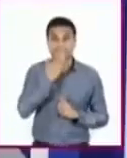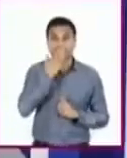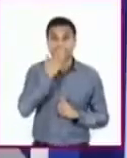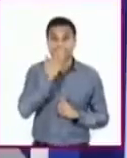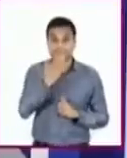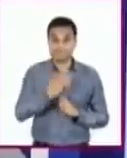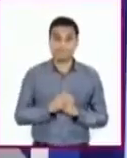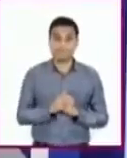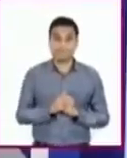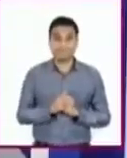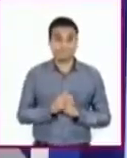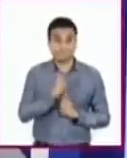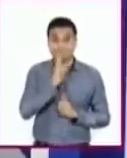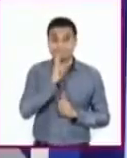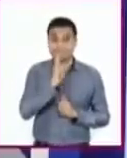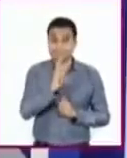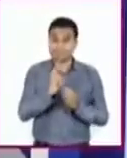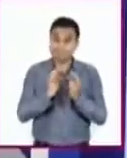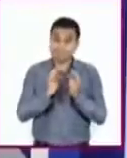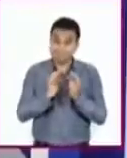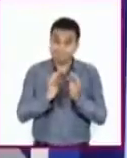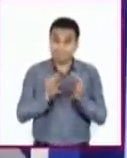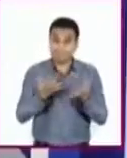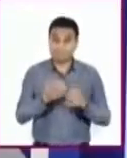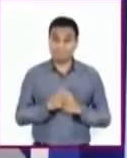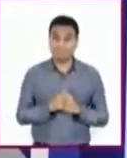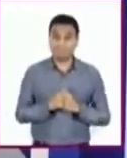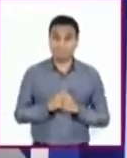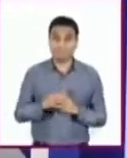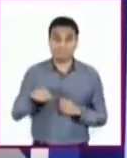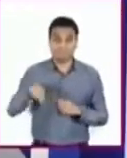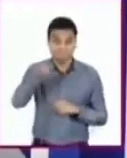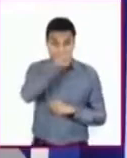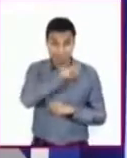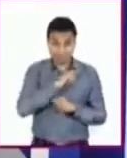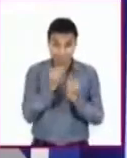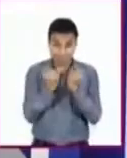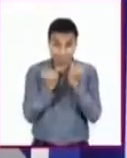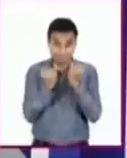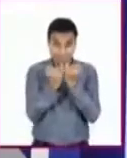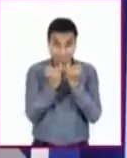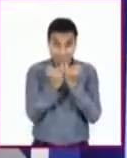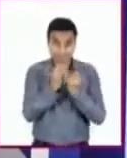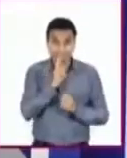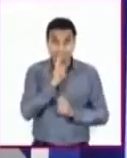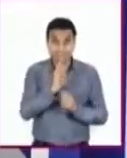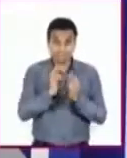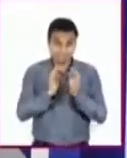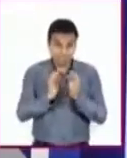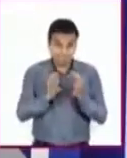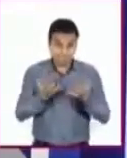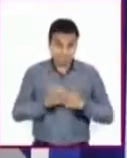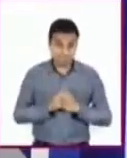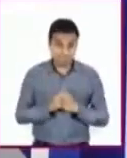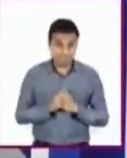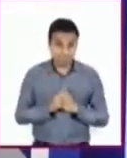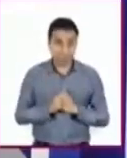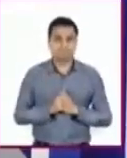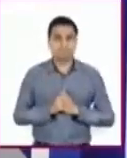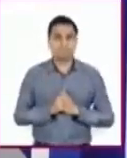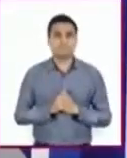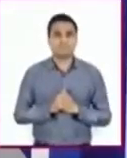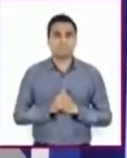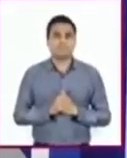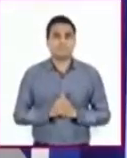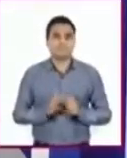Leslie, resolviste correctamente las operaciones. En casa, ¿lograron solucionar la situación? Y entonces,